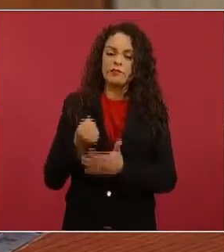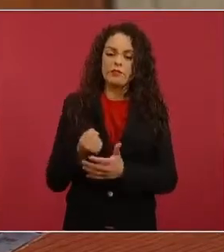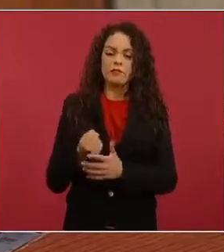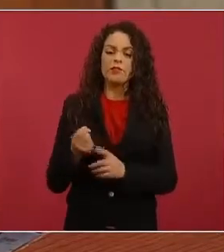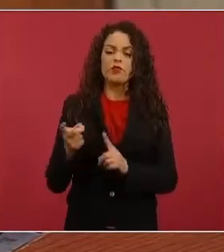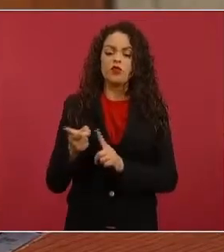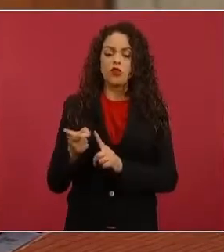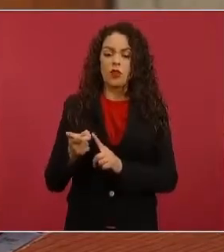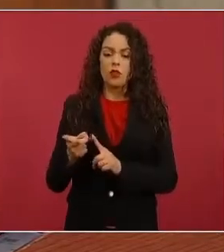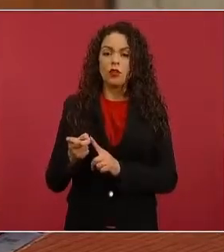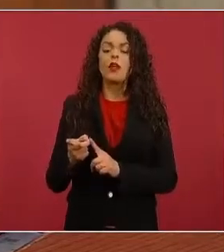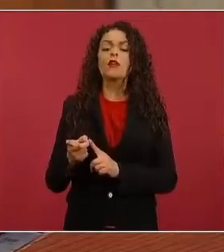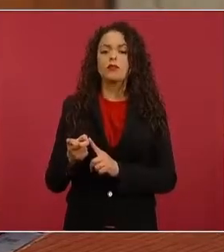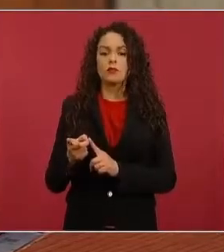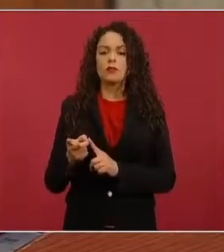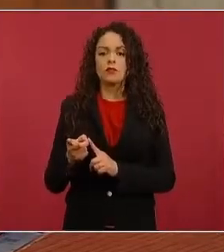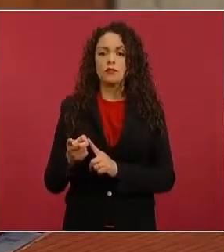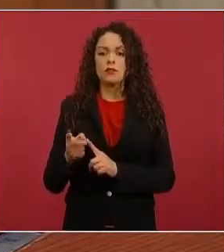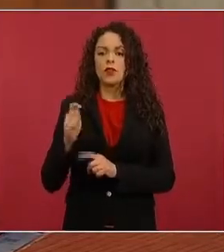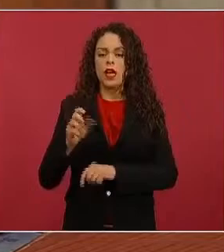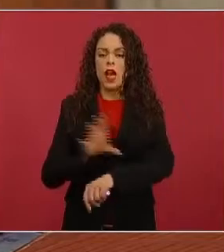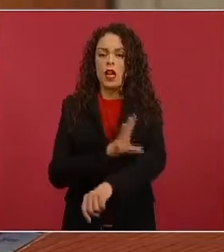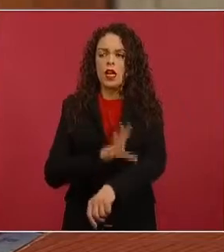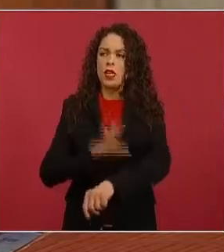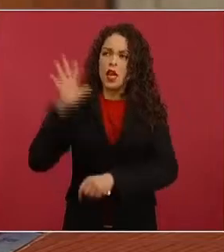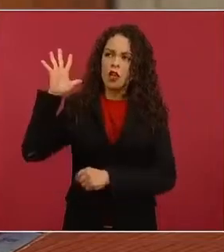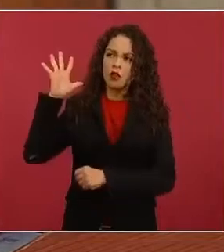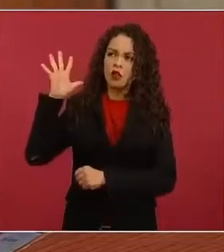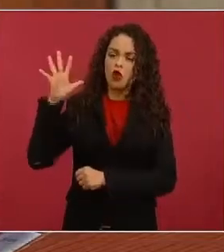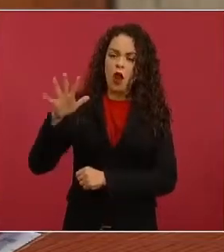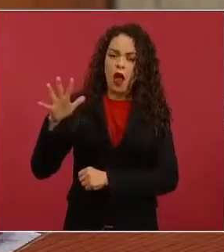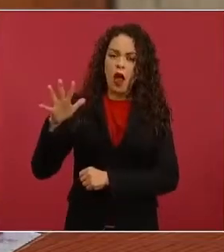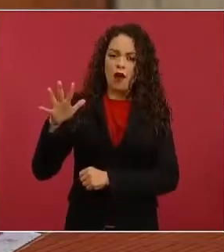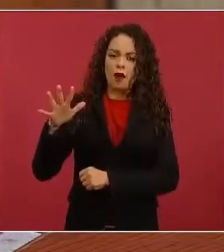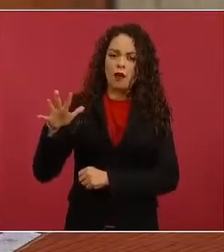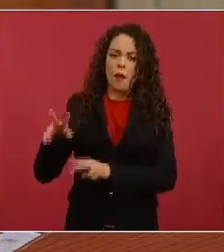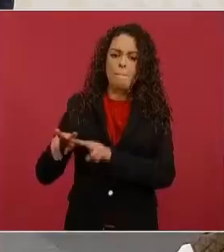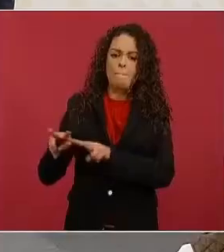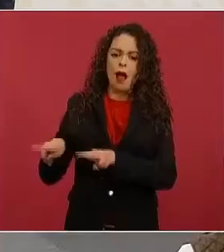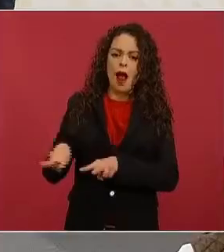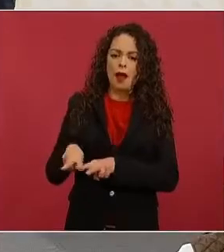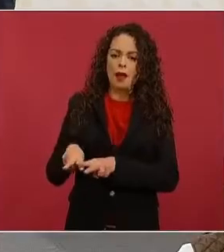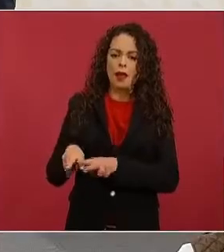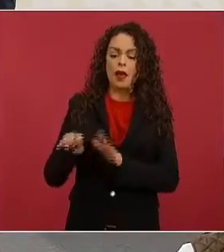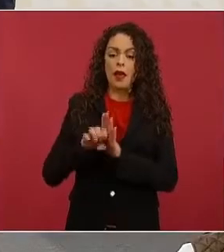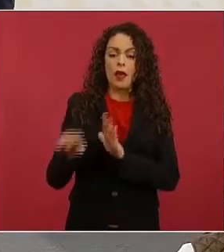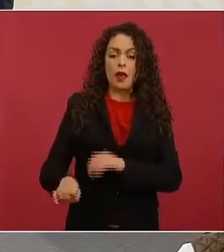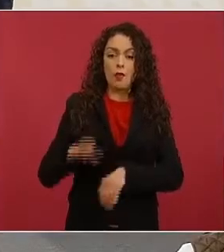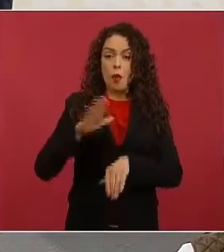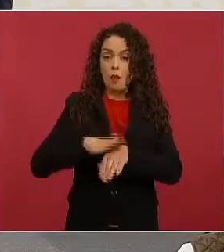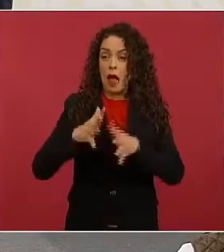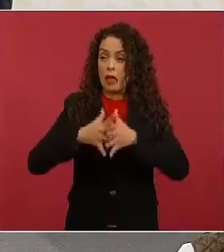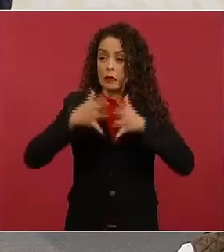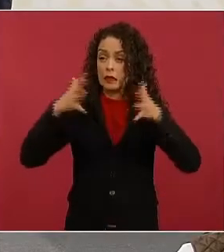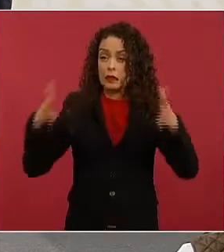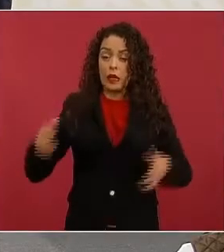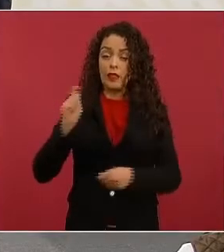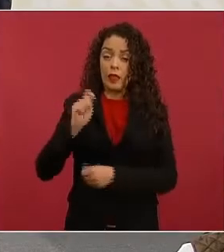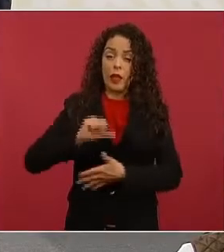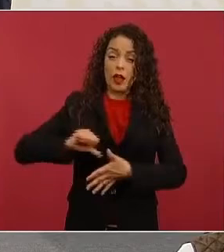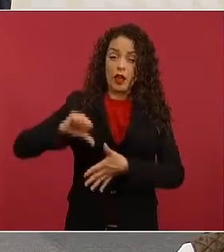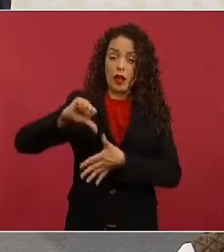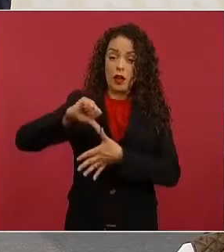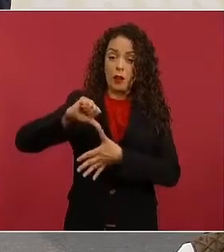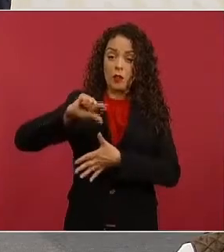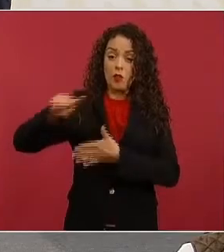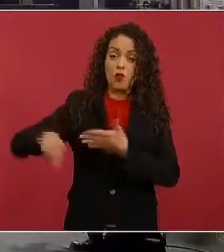también de energía solar, como es el caso del parque más grande de América Latina,